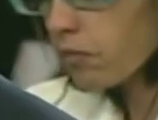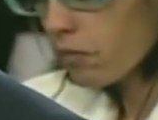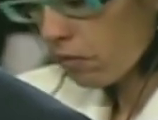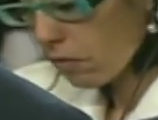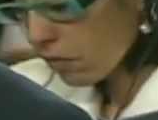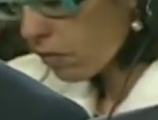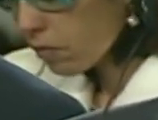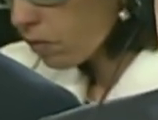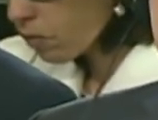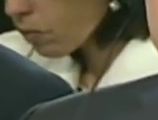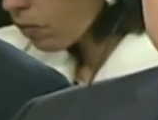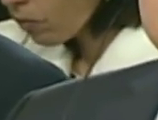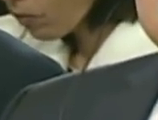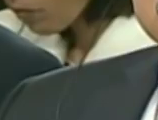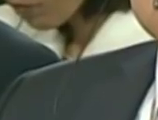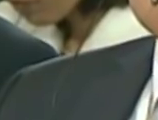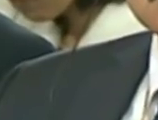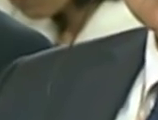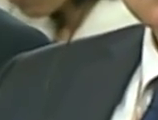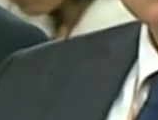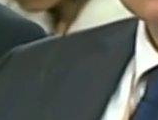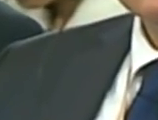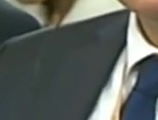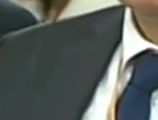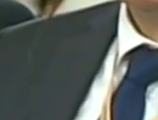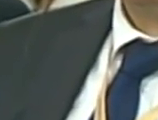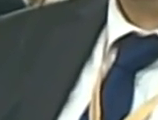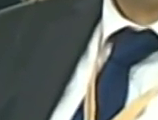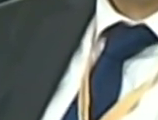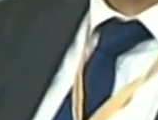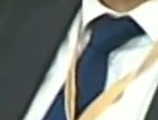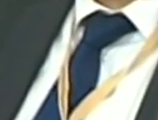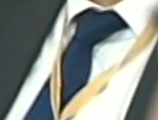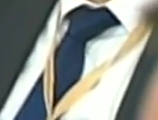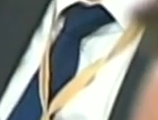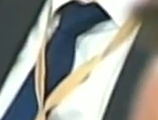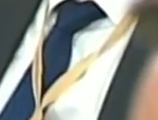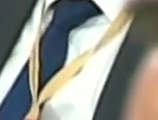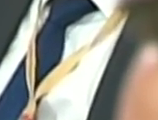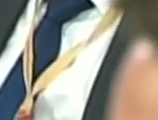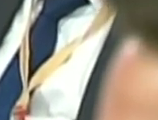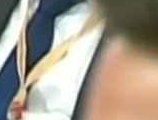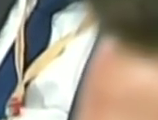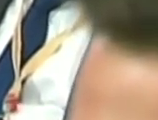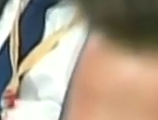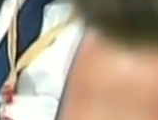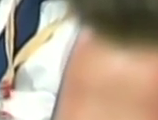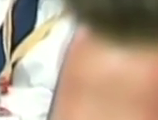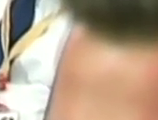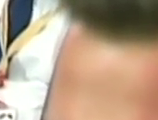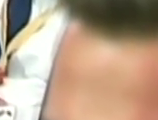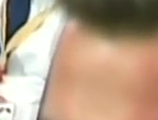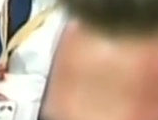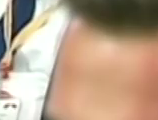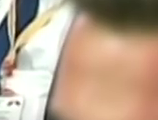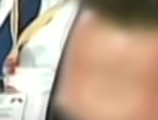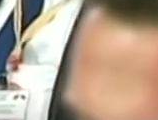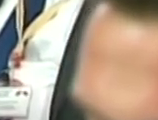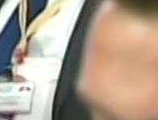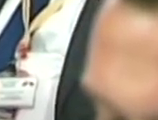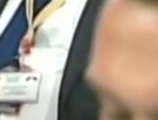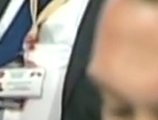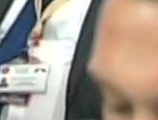organización islámica de países islámicos internacional. Como presidente de los países independientes de las Naciones Unidas, y